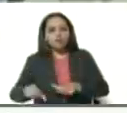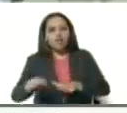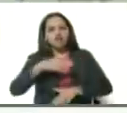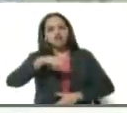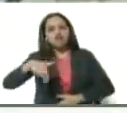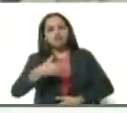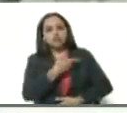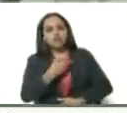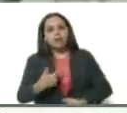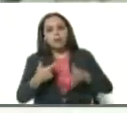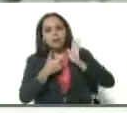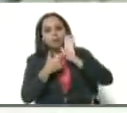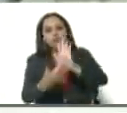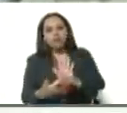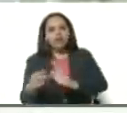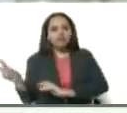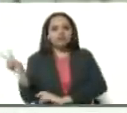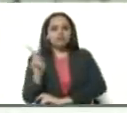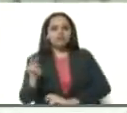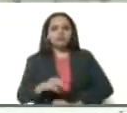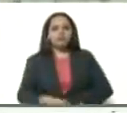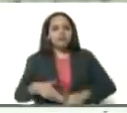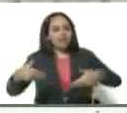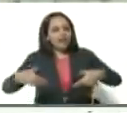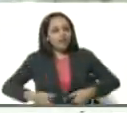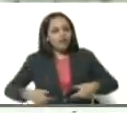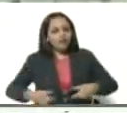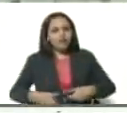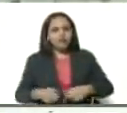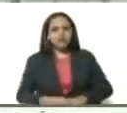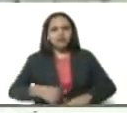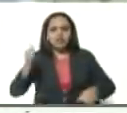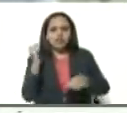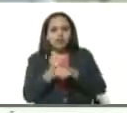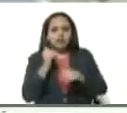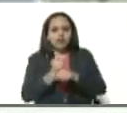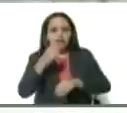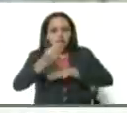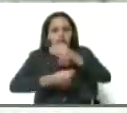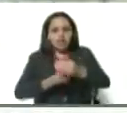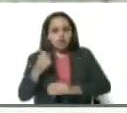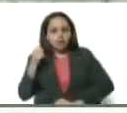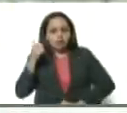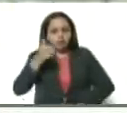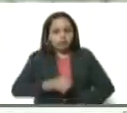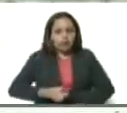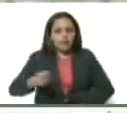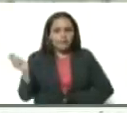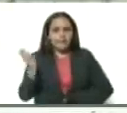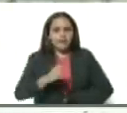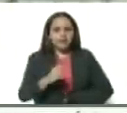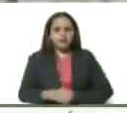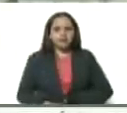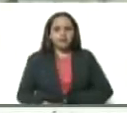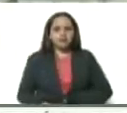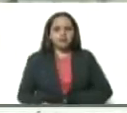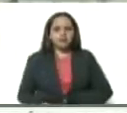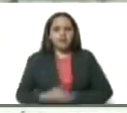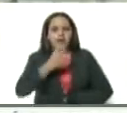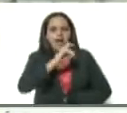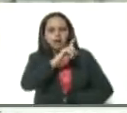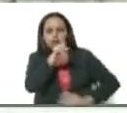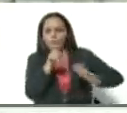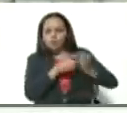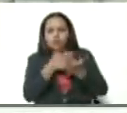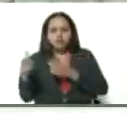queremos mostrarle a Venezuela el esfuerzo, el trabajo que se ha hecho durante estos meses para dejar